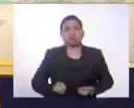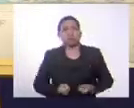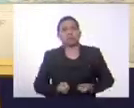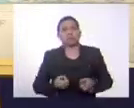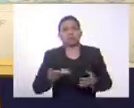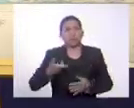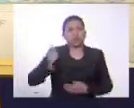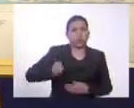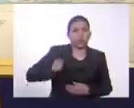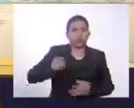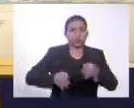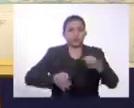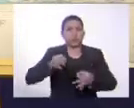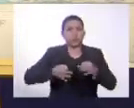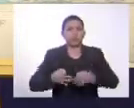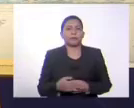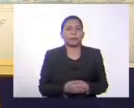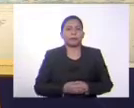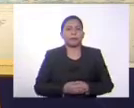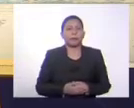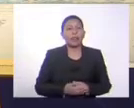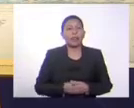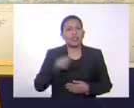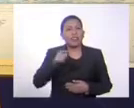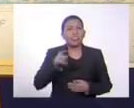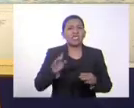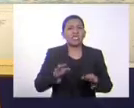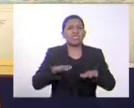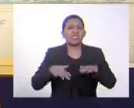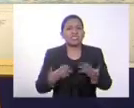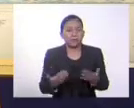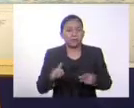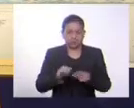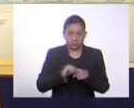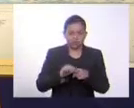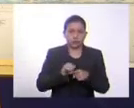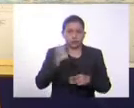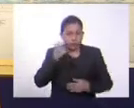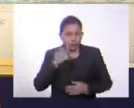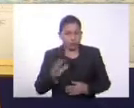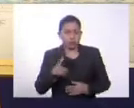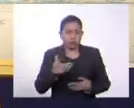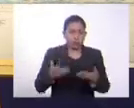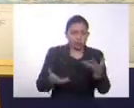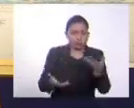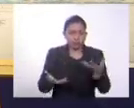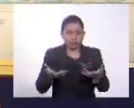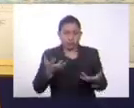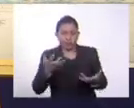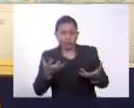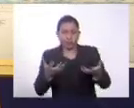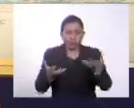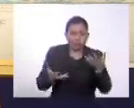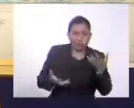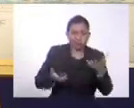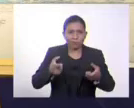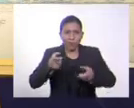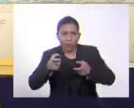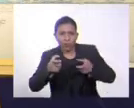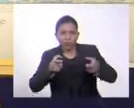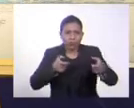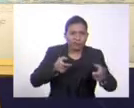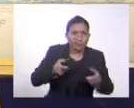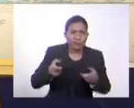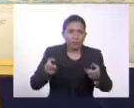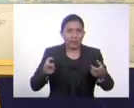de equilibrio de autoridad, para evitar situaciones de bueno, ya hemos mencionado concentración de